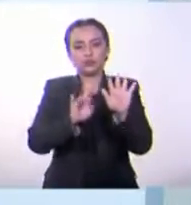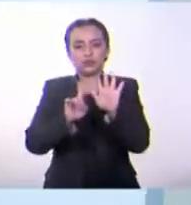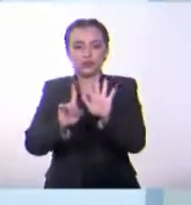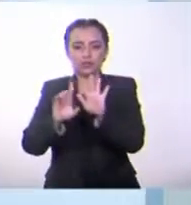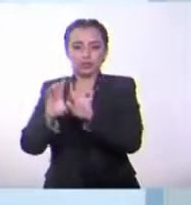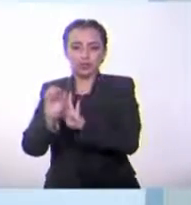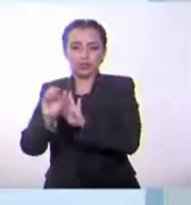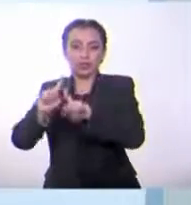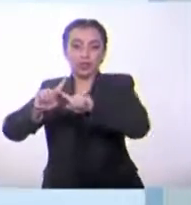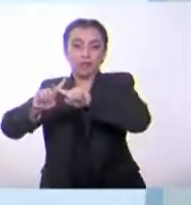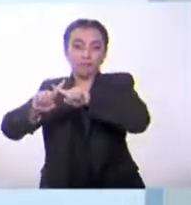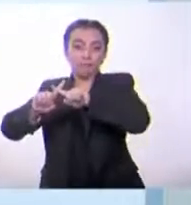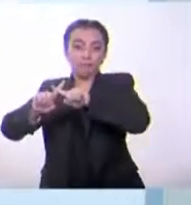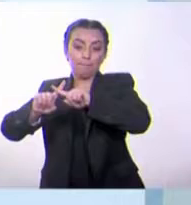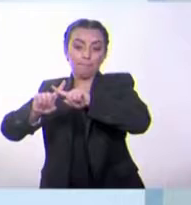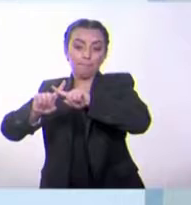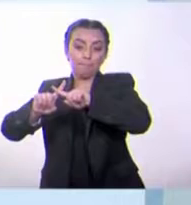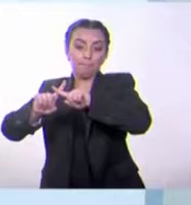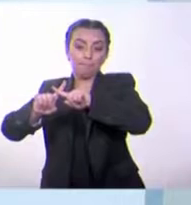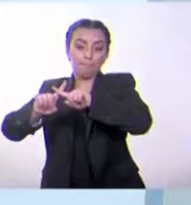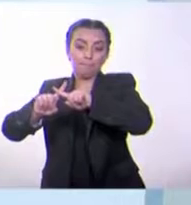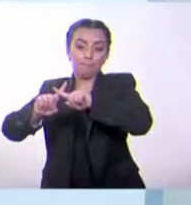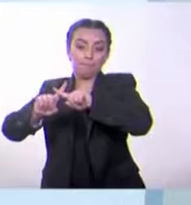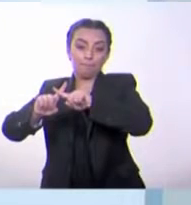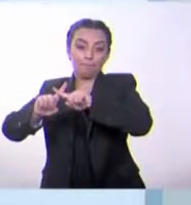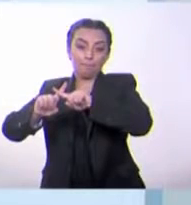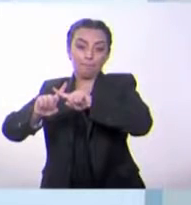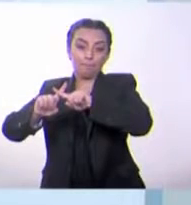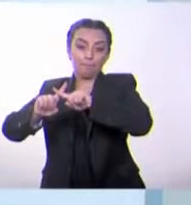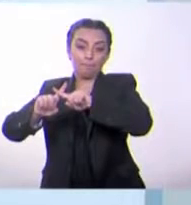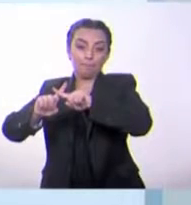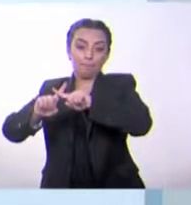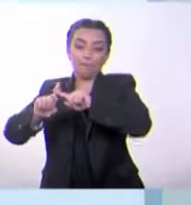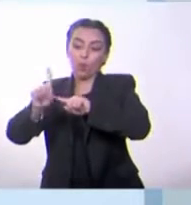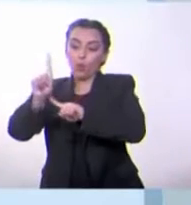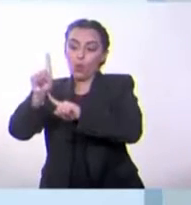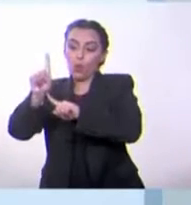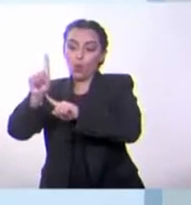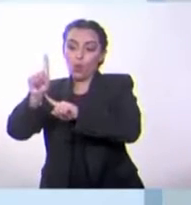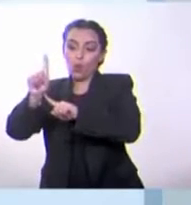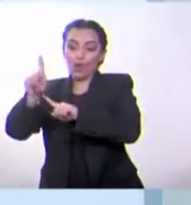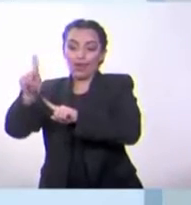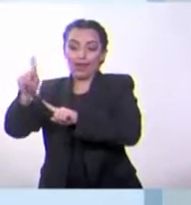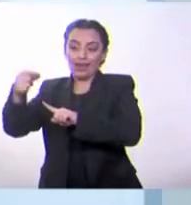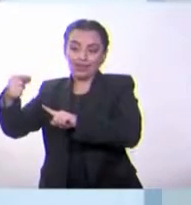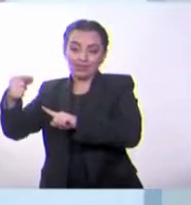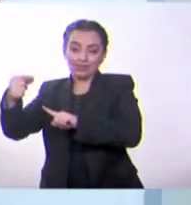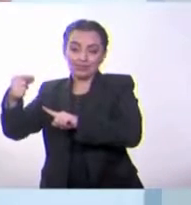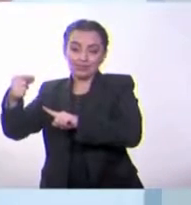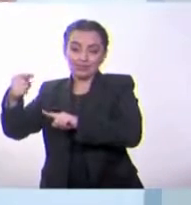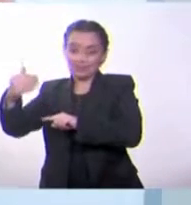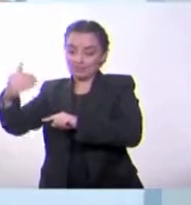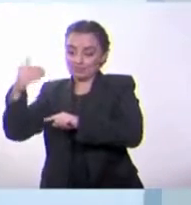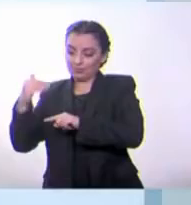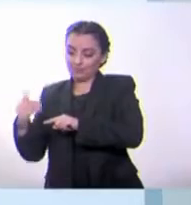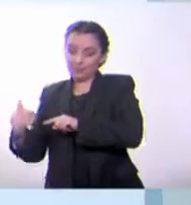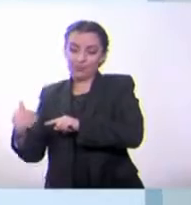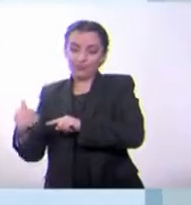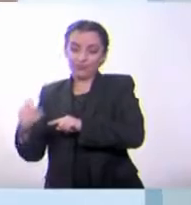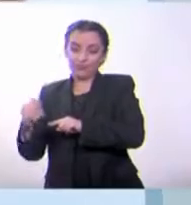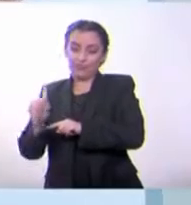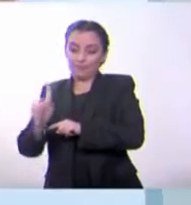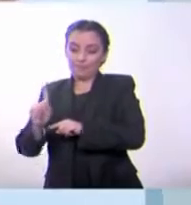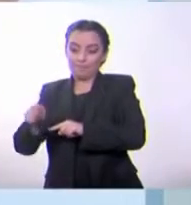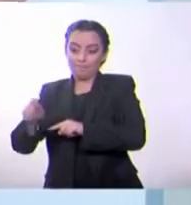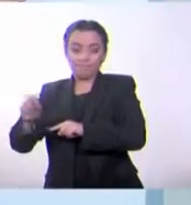kilogramos, sabiendo que 1 kilogramo tiene 1000 gramos.